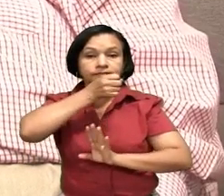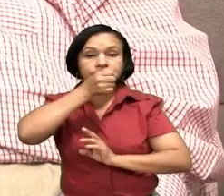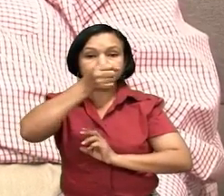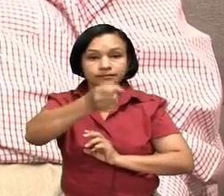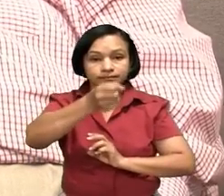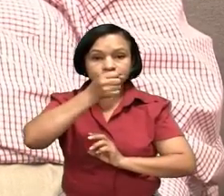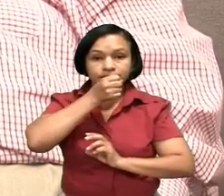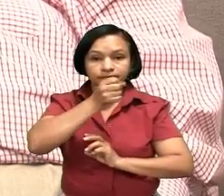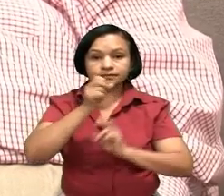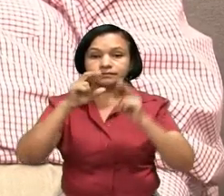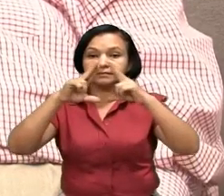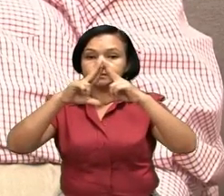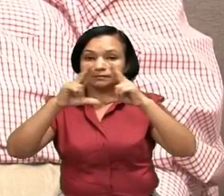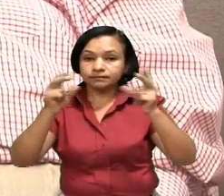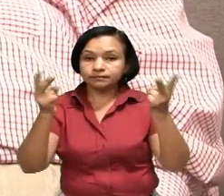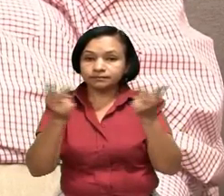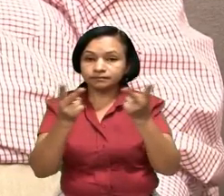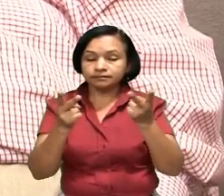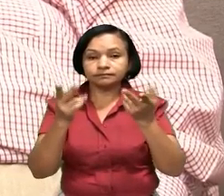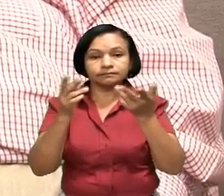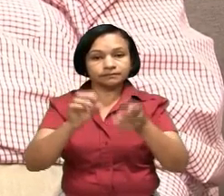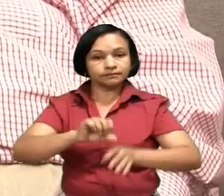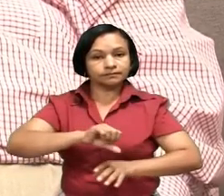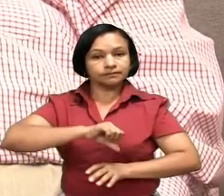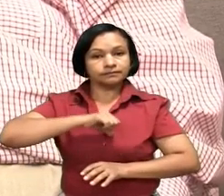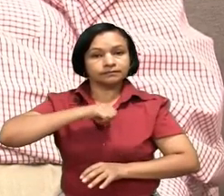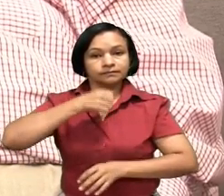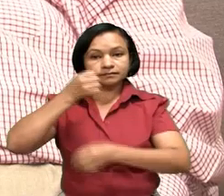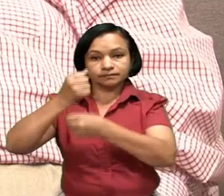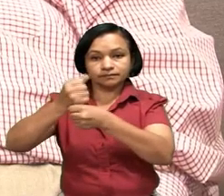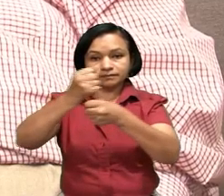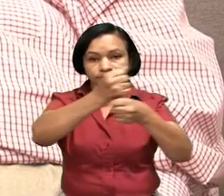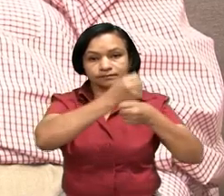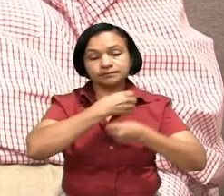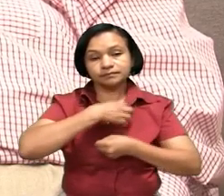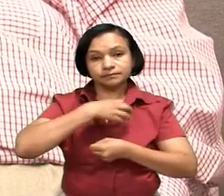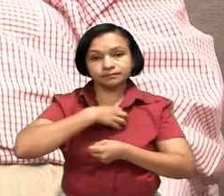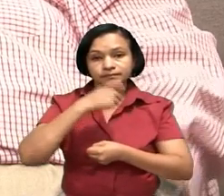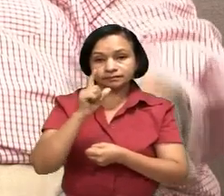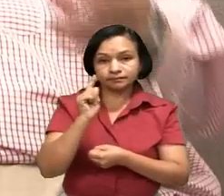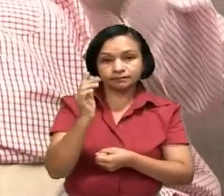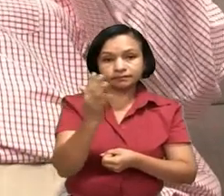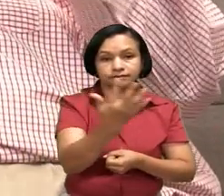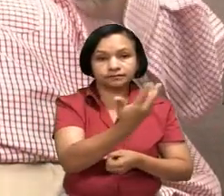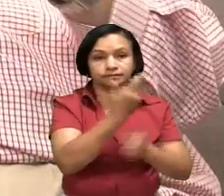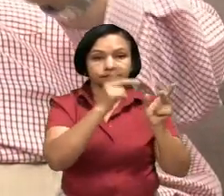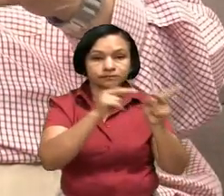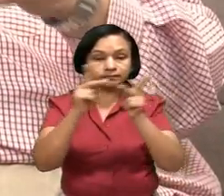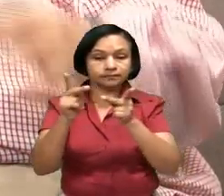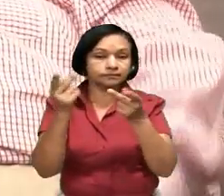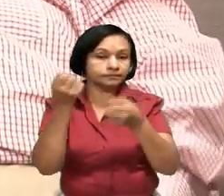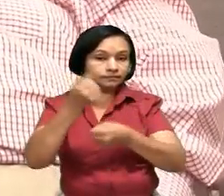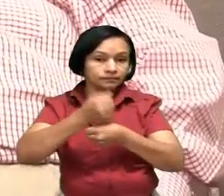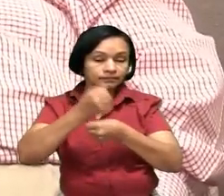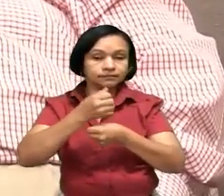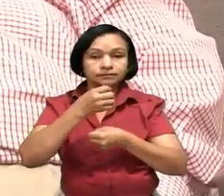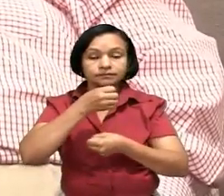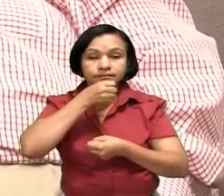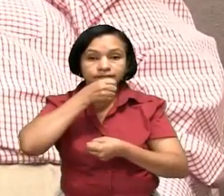orgullosos del acervo periodístico que tenemos digo tenemos porque